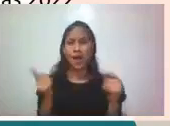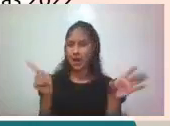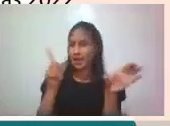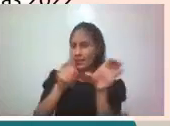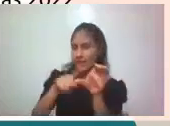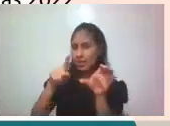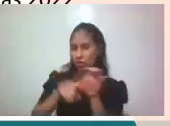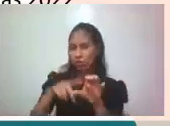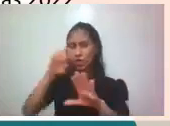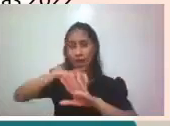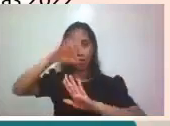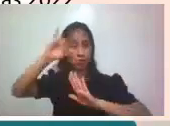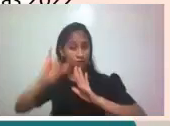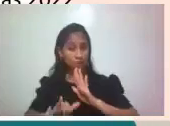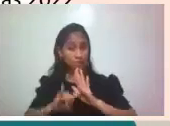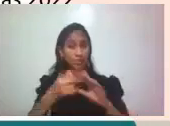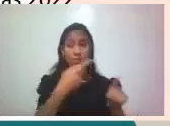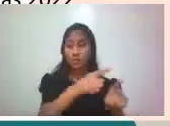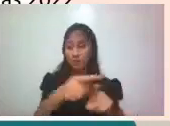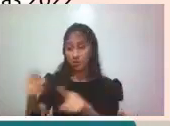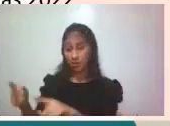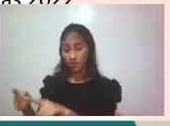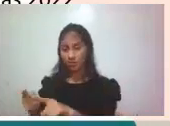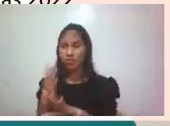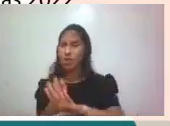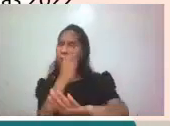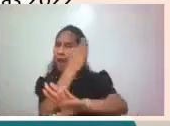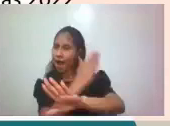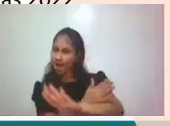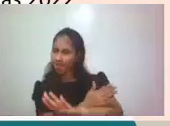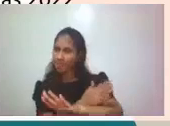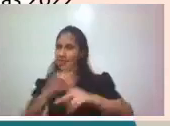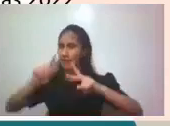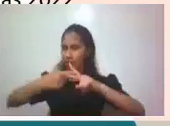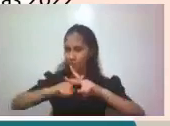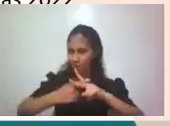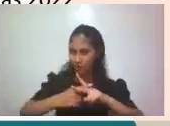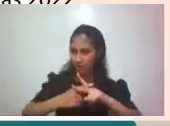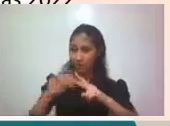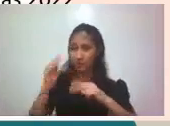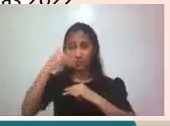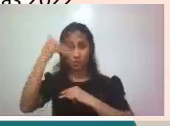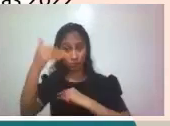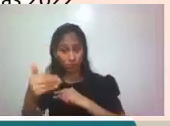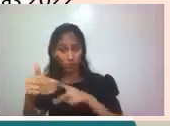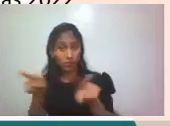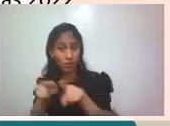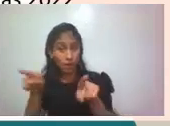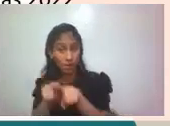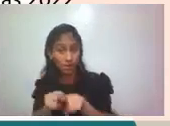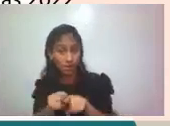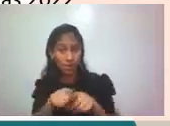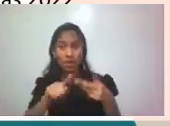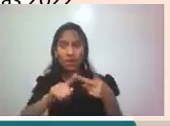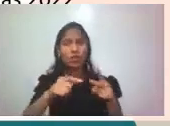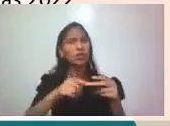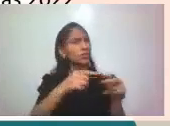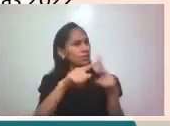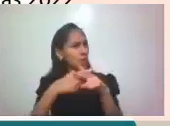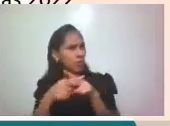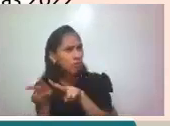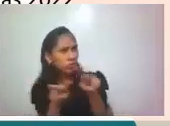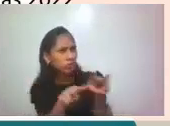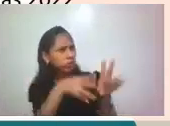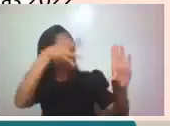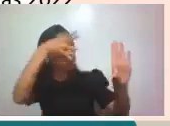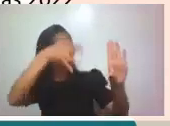distintas etapas, desde antes de la elaboración de un estudio de impacto ambiental, durante la elaboración de un estudio de impacto ambiental, y también